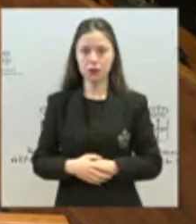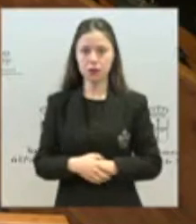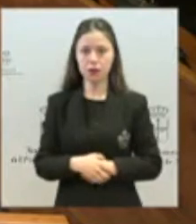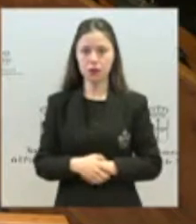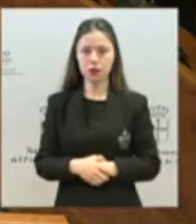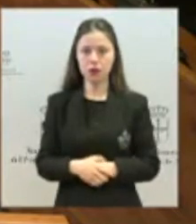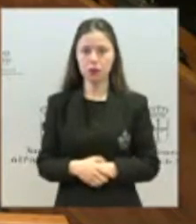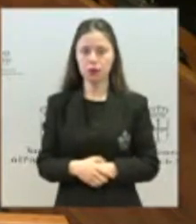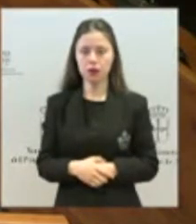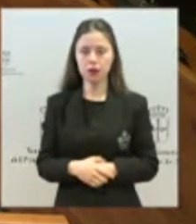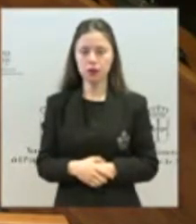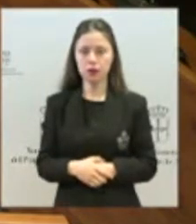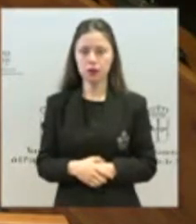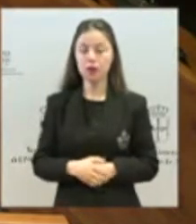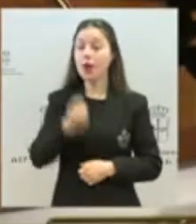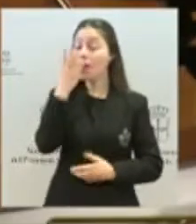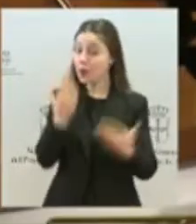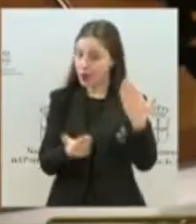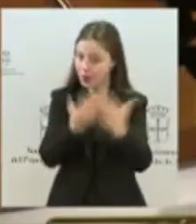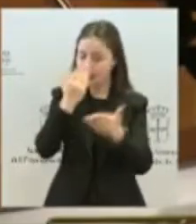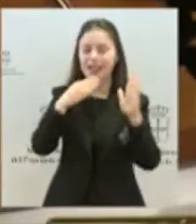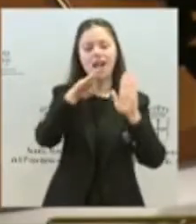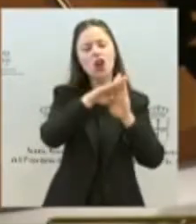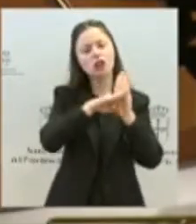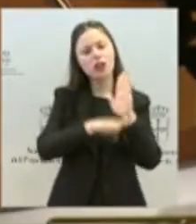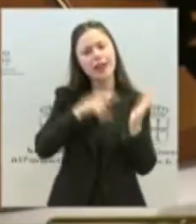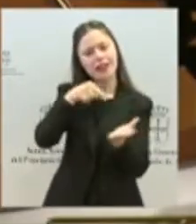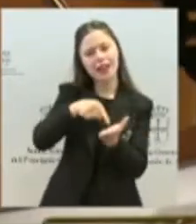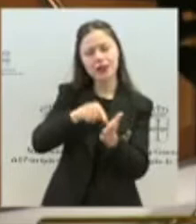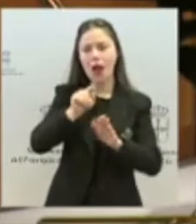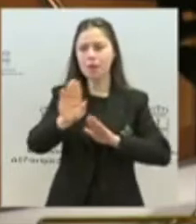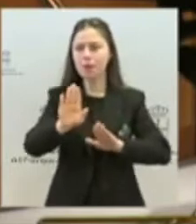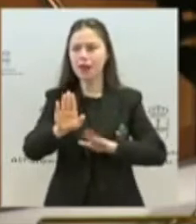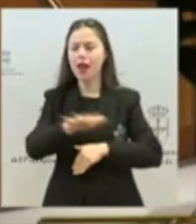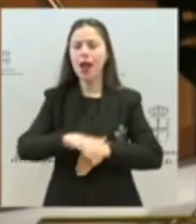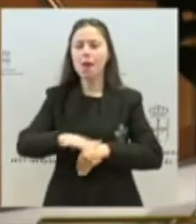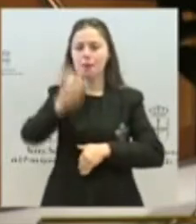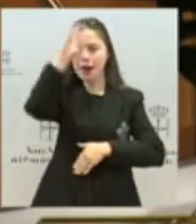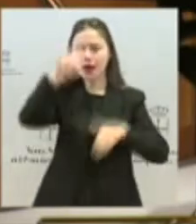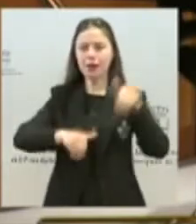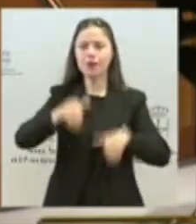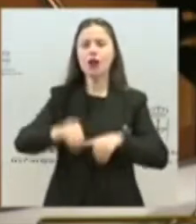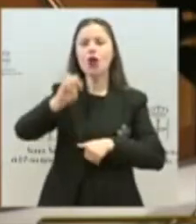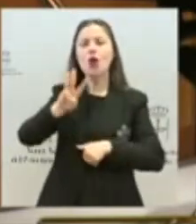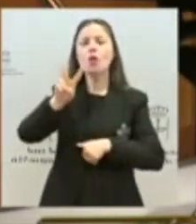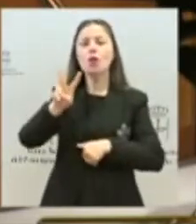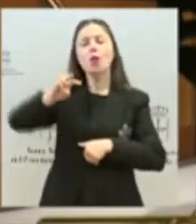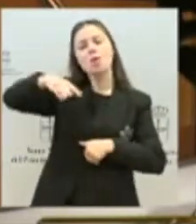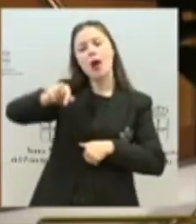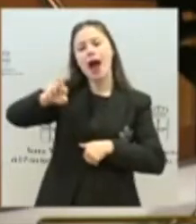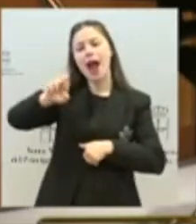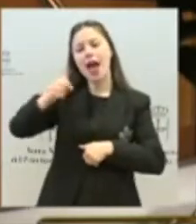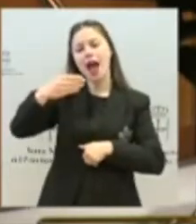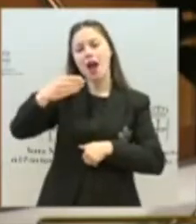¿Qué condiciones se exigirán a las vecinas y vecinos del barrio minero de Pumarabule, en Carballín, Siero, que opten a acceder a los 36 pisos de